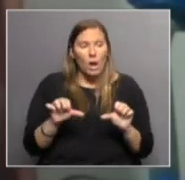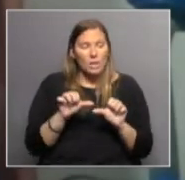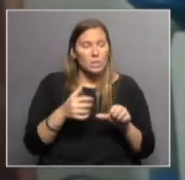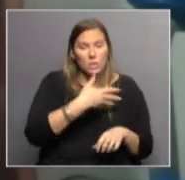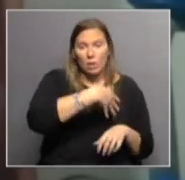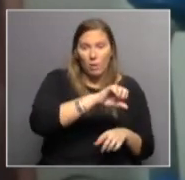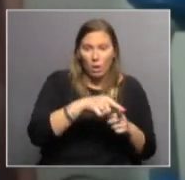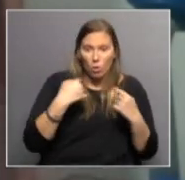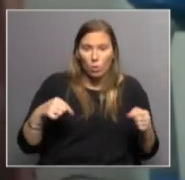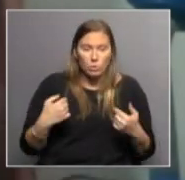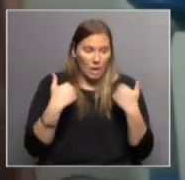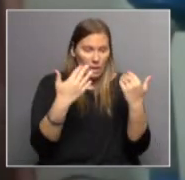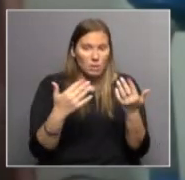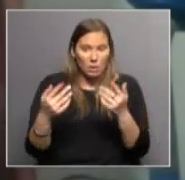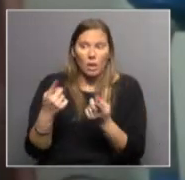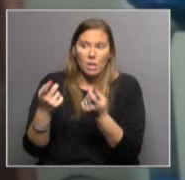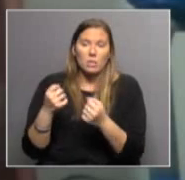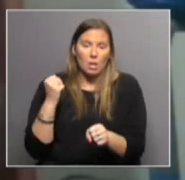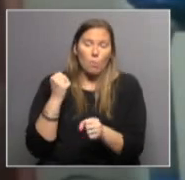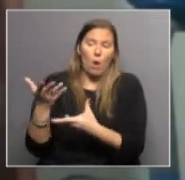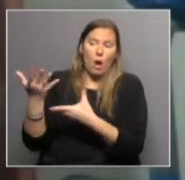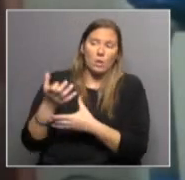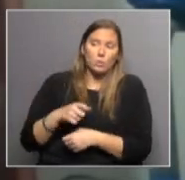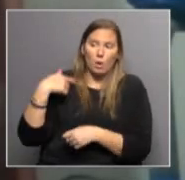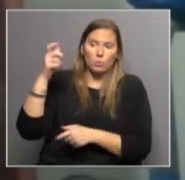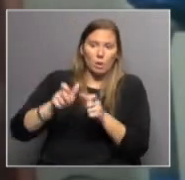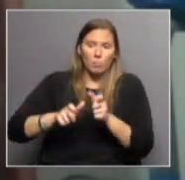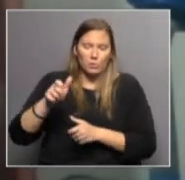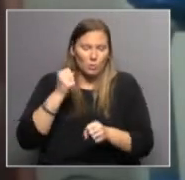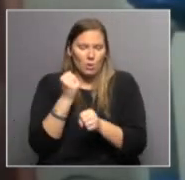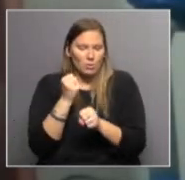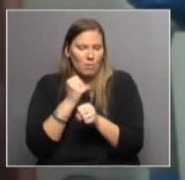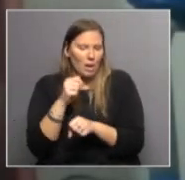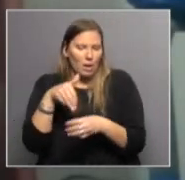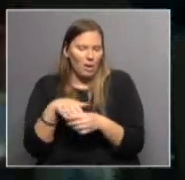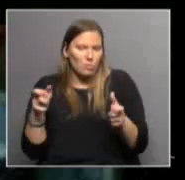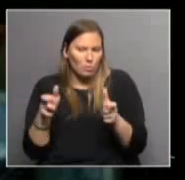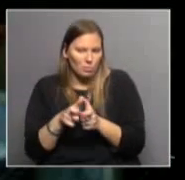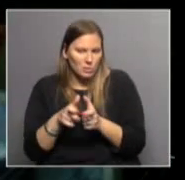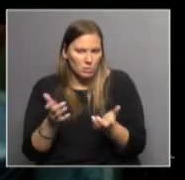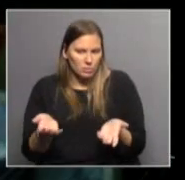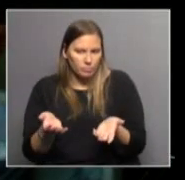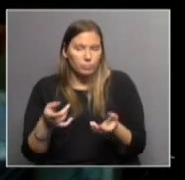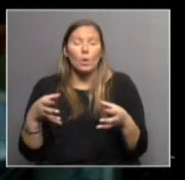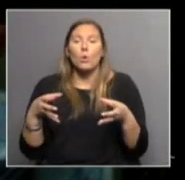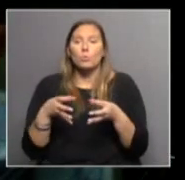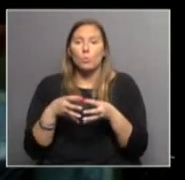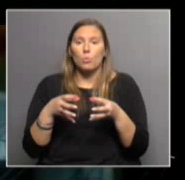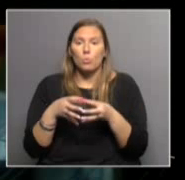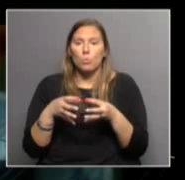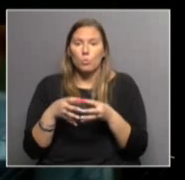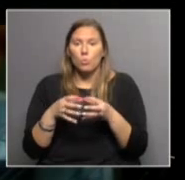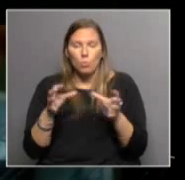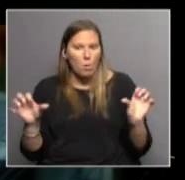muchas veces precisamos ayuda de otros colaboradores que no trabajan directamente en las comisiones. Así que es un grupo